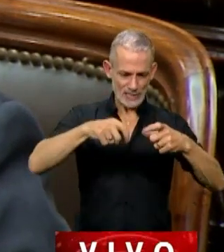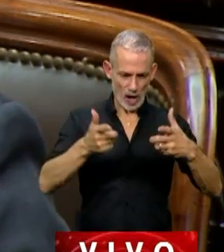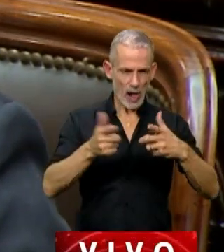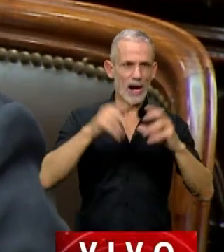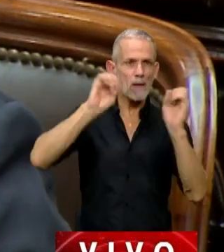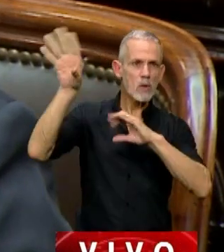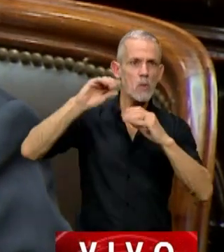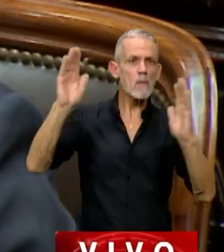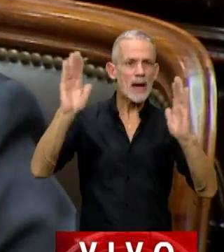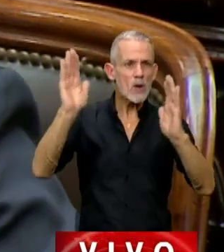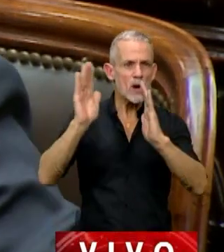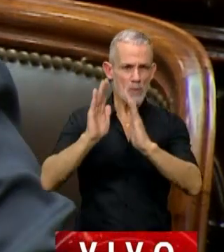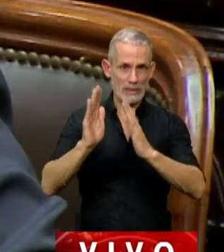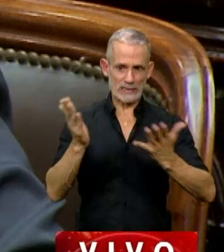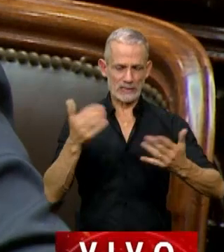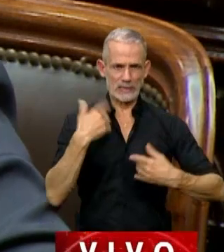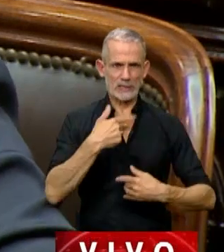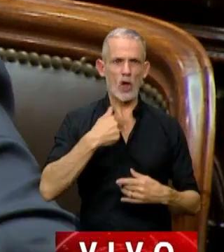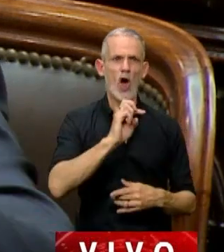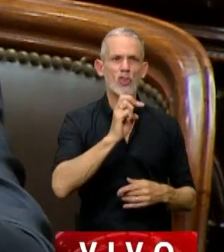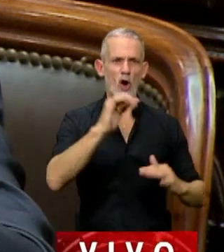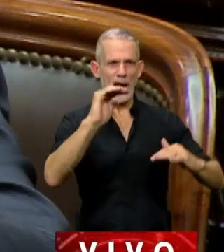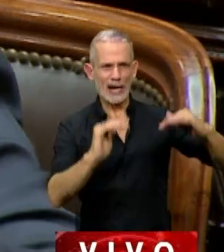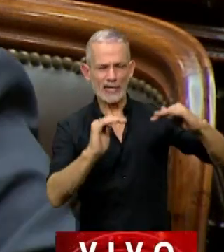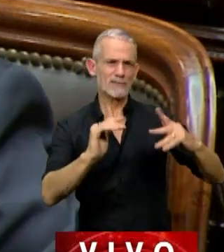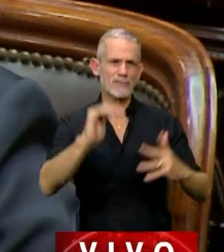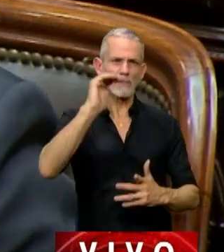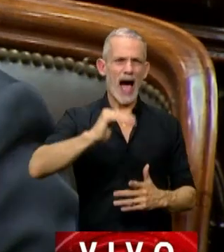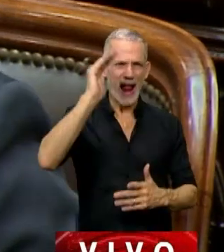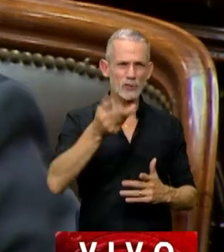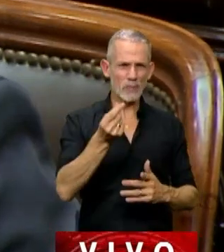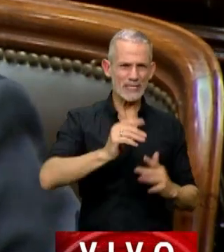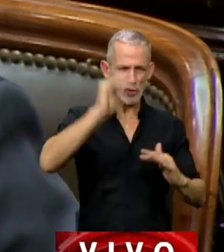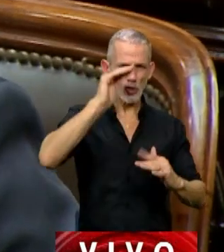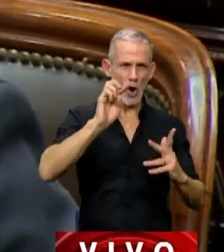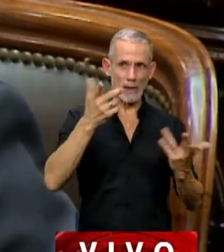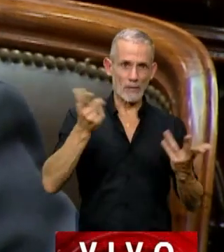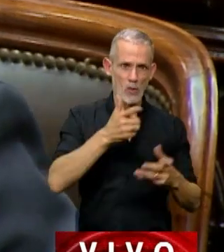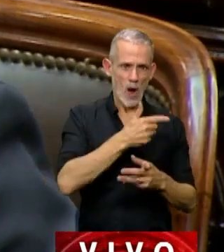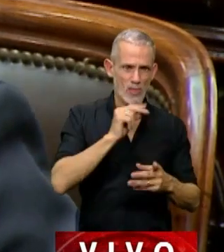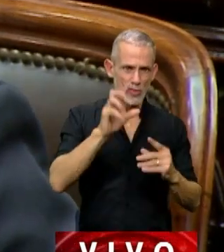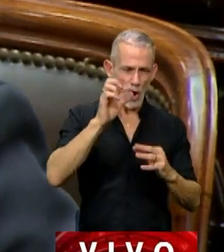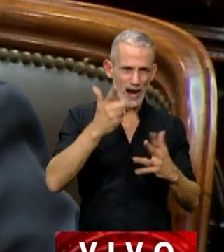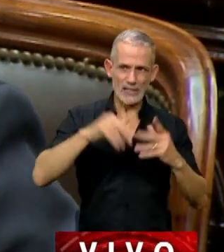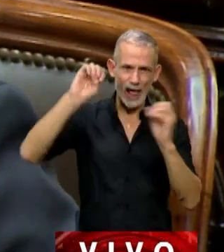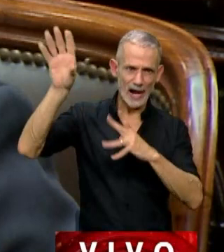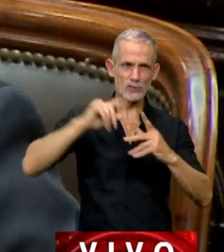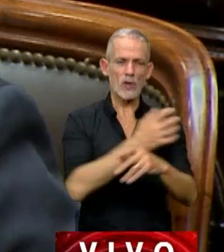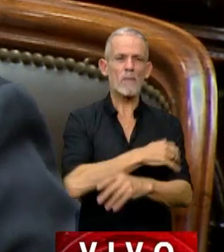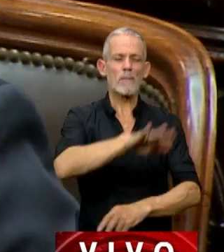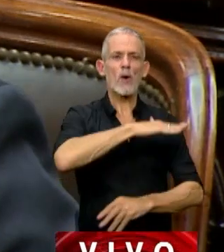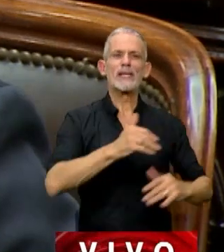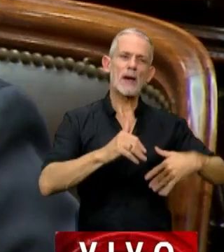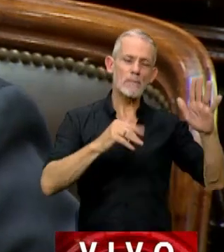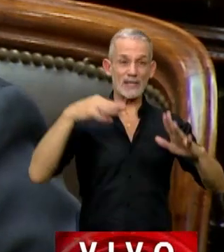menos exportaciones nos obliga a tener un dólar de equilibrio más alto y por lo tanto hace que la tasa de pobreza sea más alta y